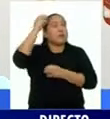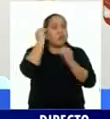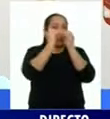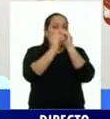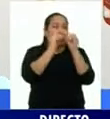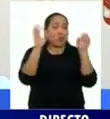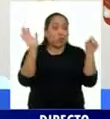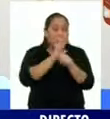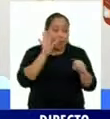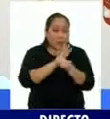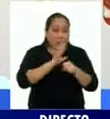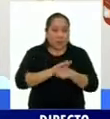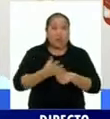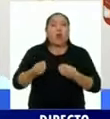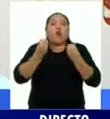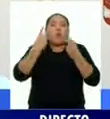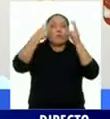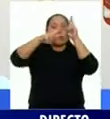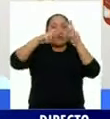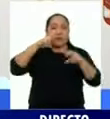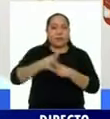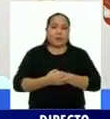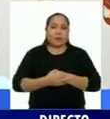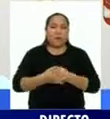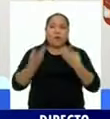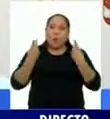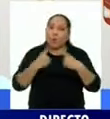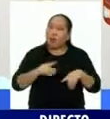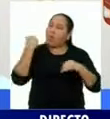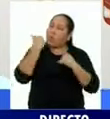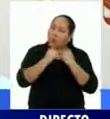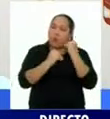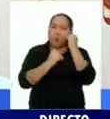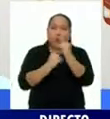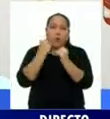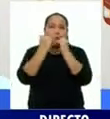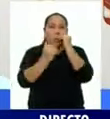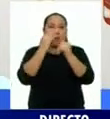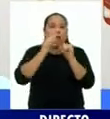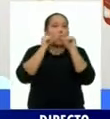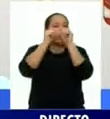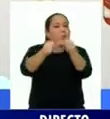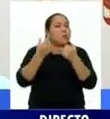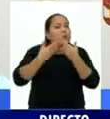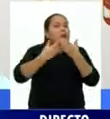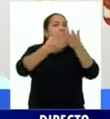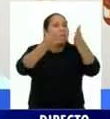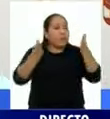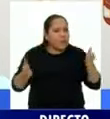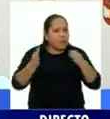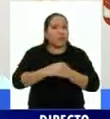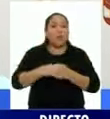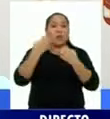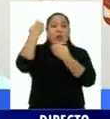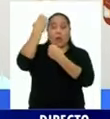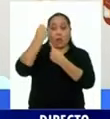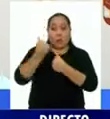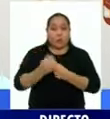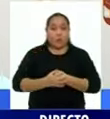completa se va a ver cuando poco a poco sigamos abriendo la